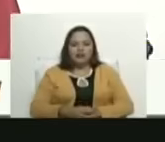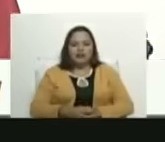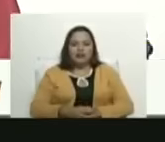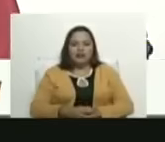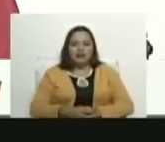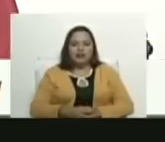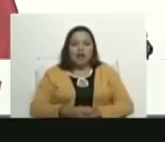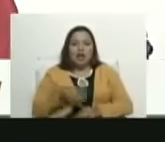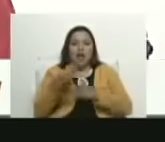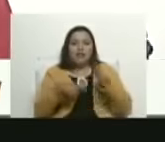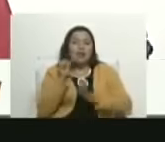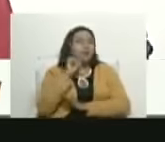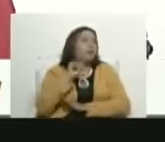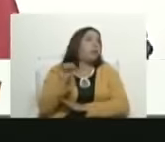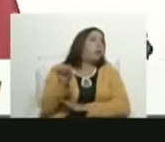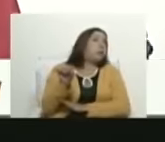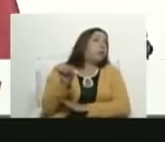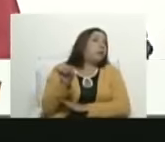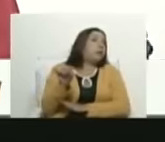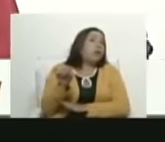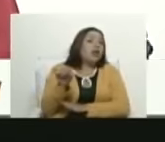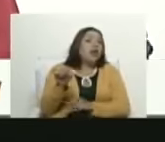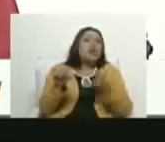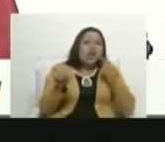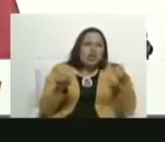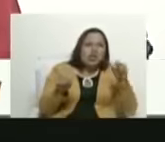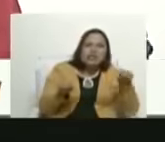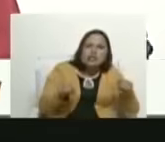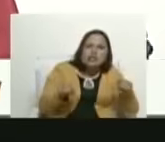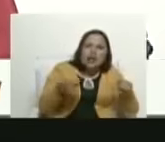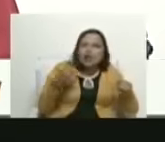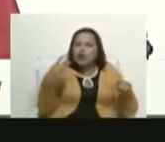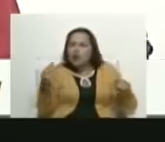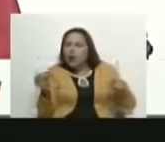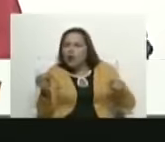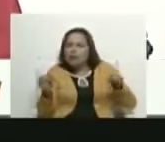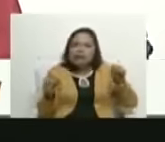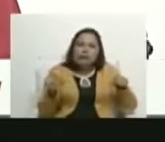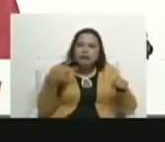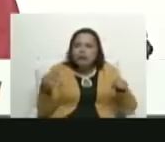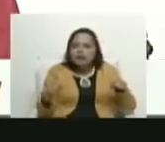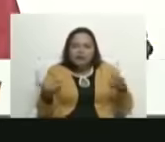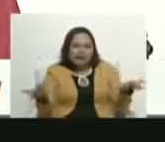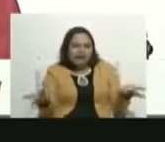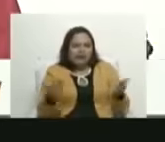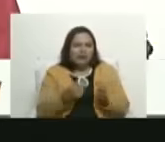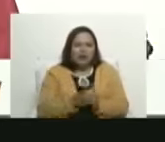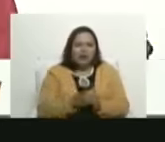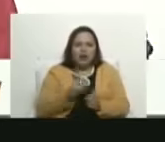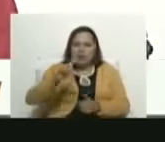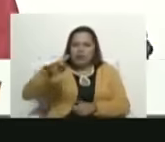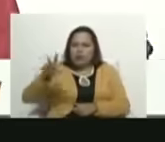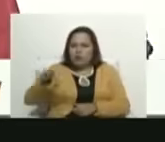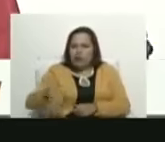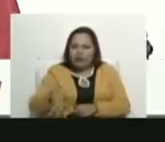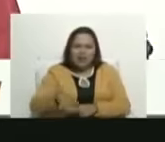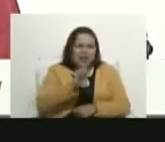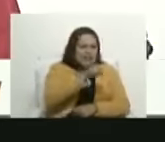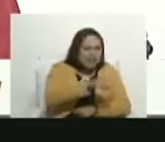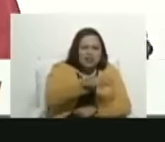Hasta el desentendido. Declaro una cosa, un sí, pero no. No vale. El tema de nuestra Guayana Esequiba no es un tema de un sí, pero no.